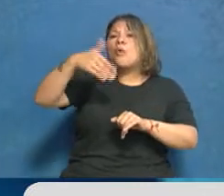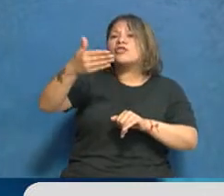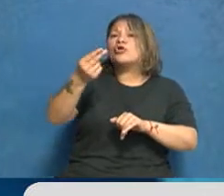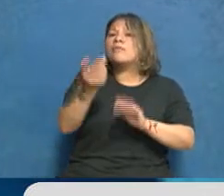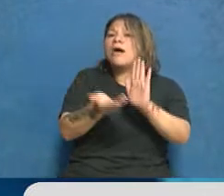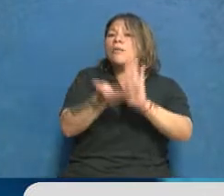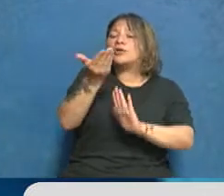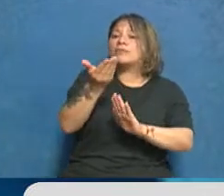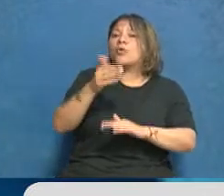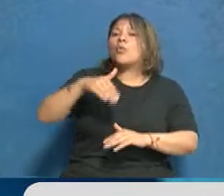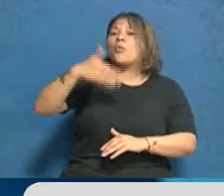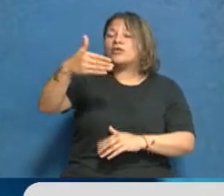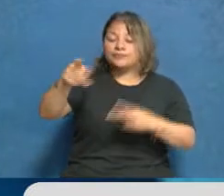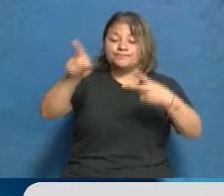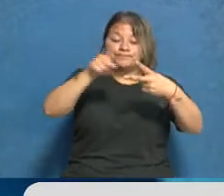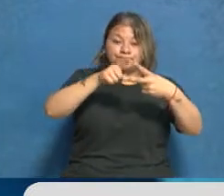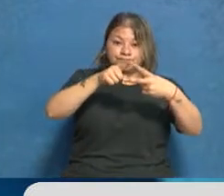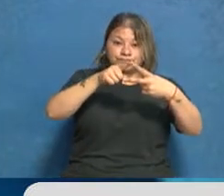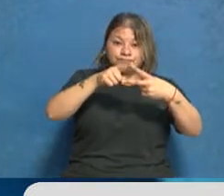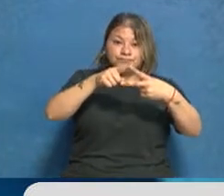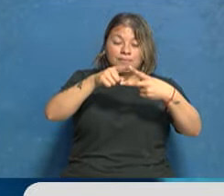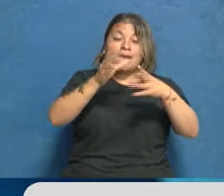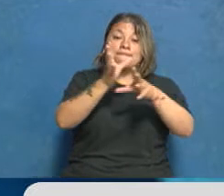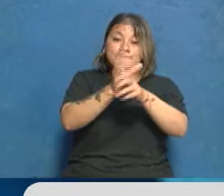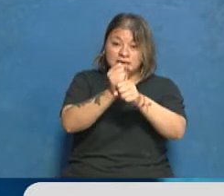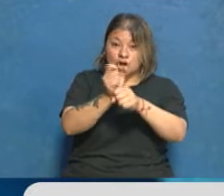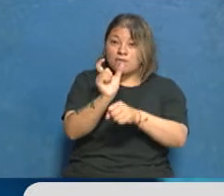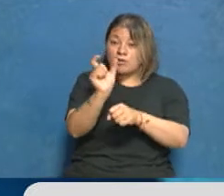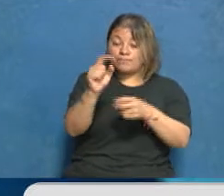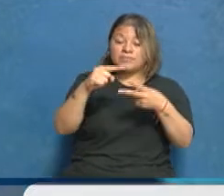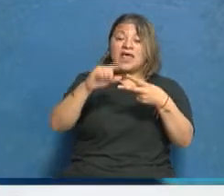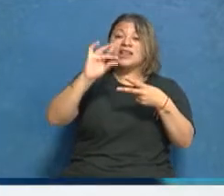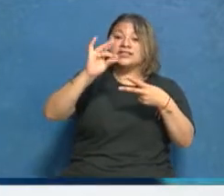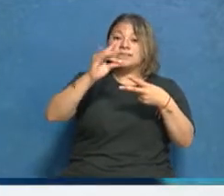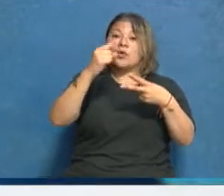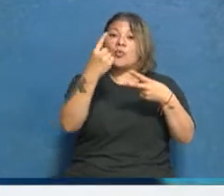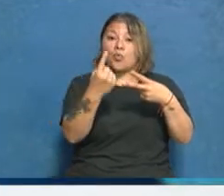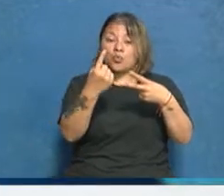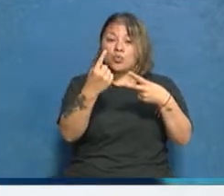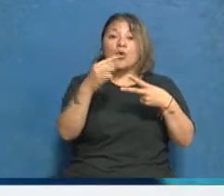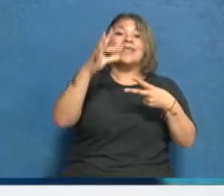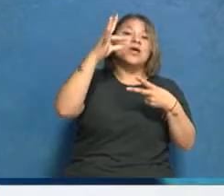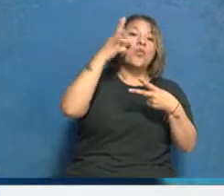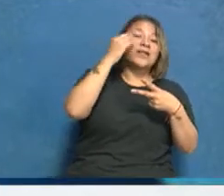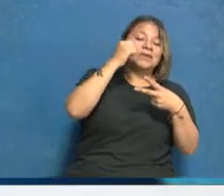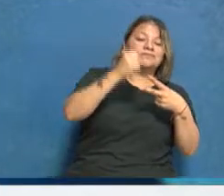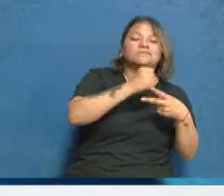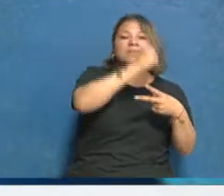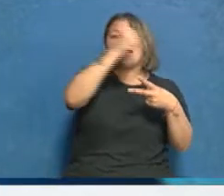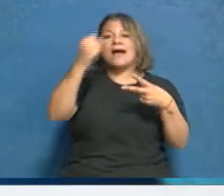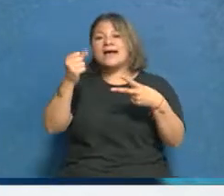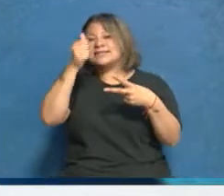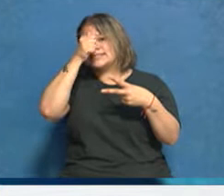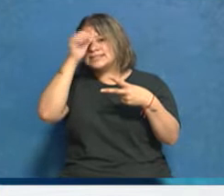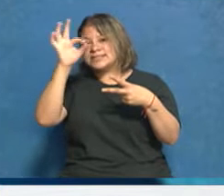A partir de el boleto de colectivo, a partir del primero de diciembre, pasará de 40 a 60